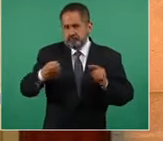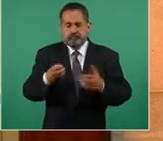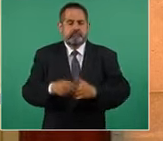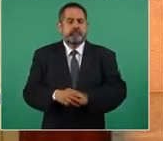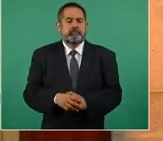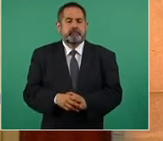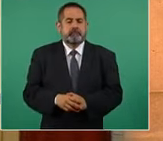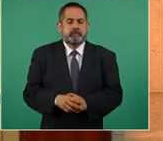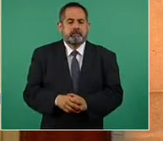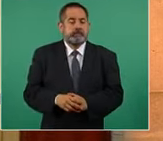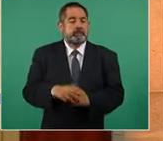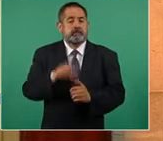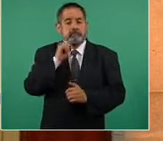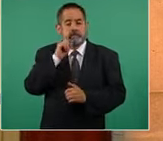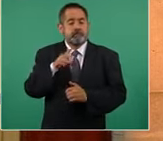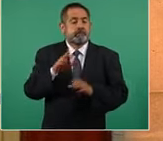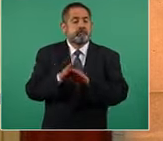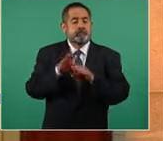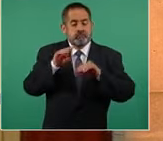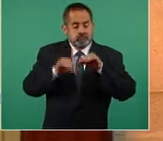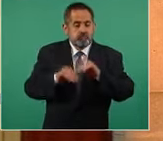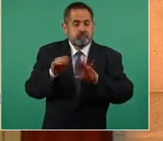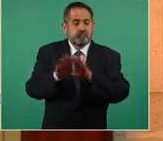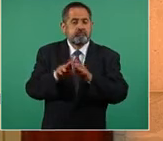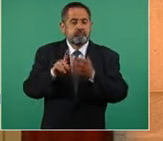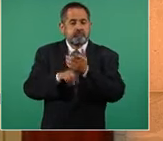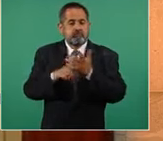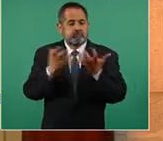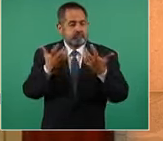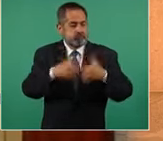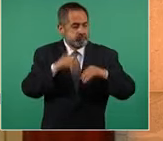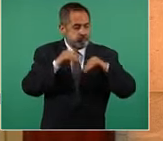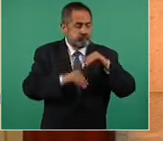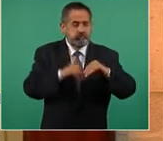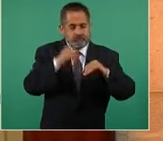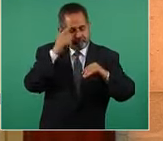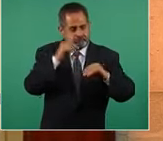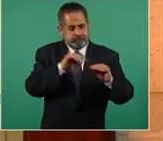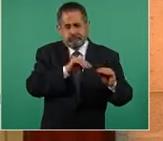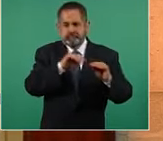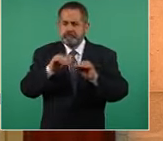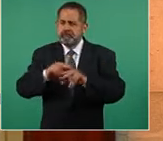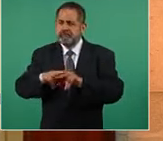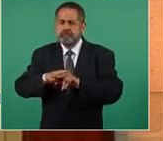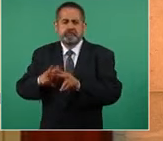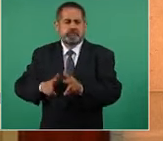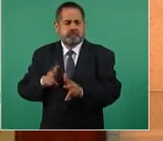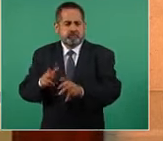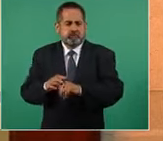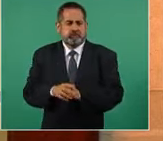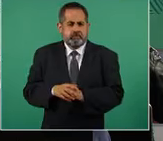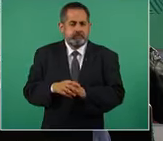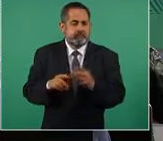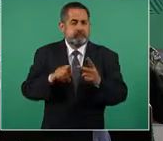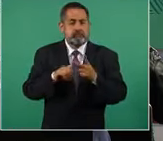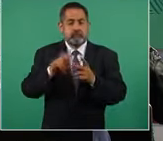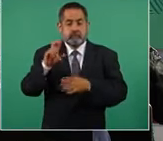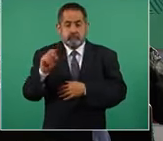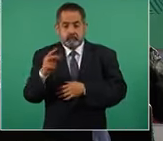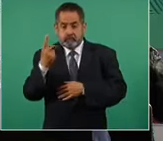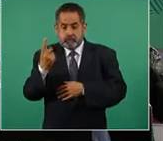Se planteó material rodante, que es el diseño y fabricación y puesta en marcha. Se hizo servicio regular de 31